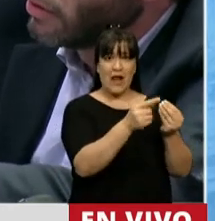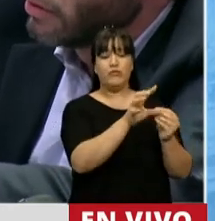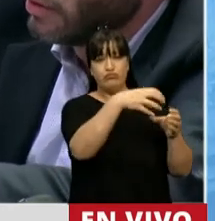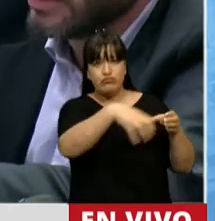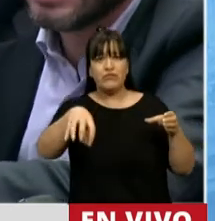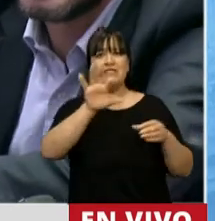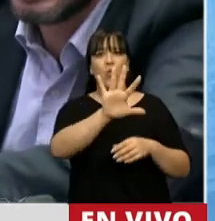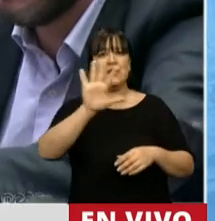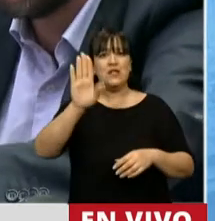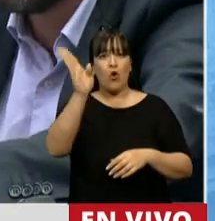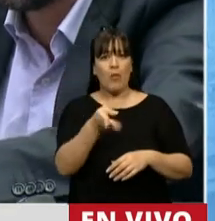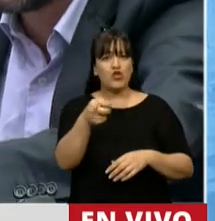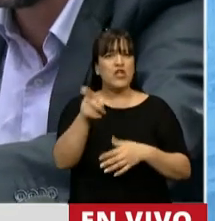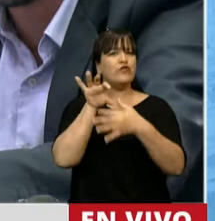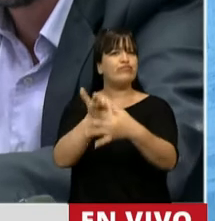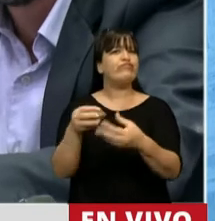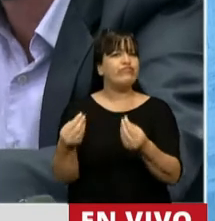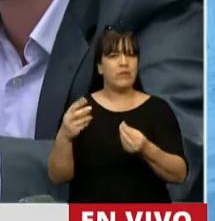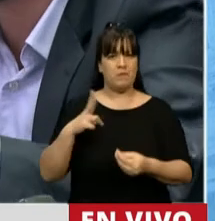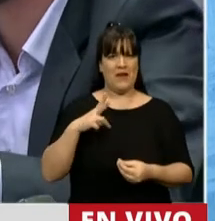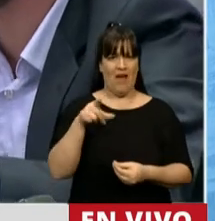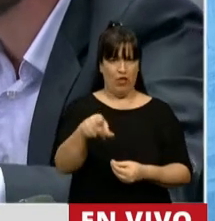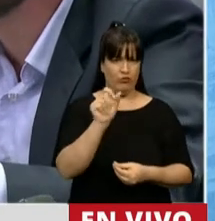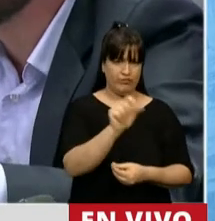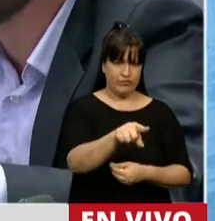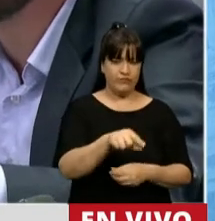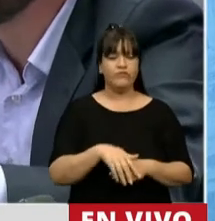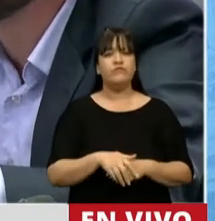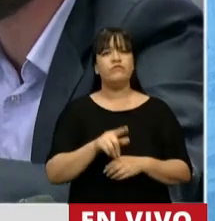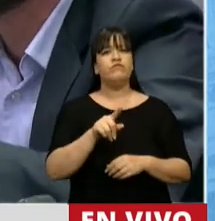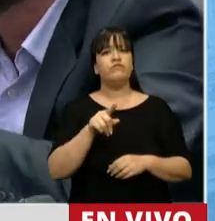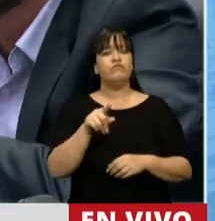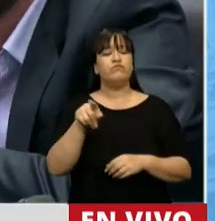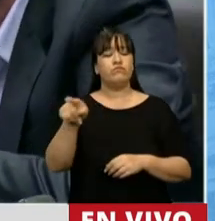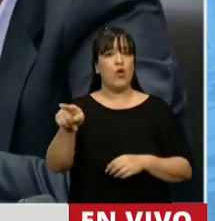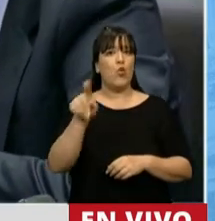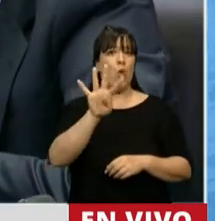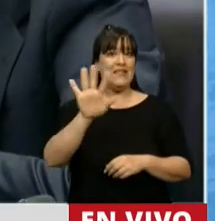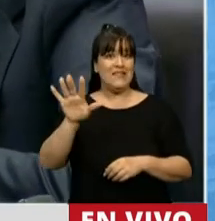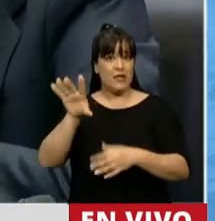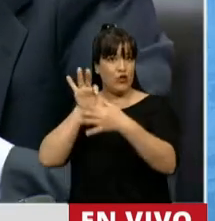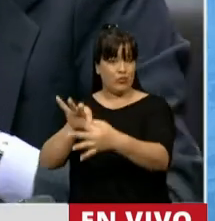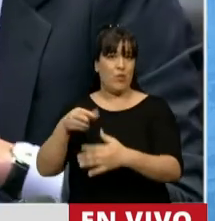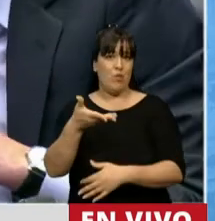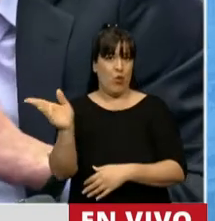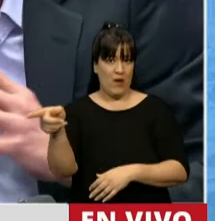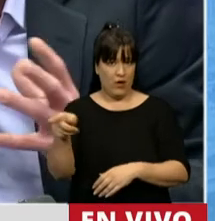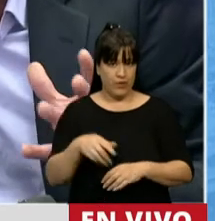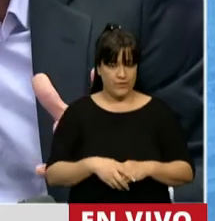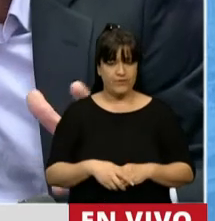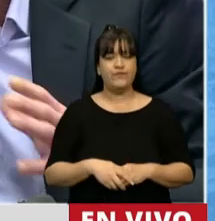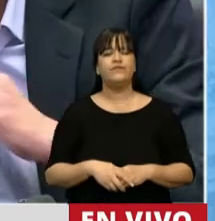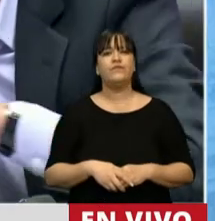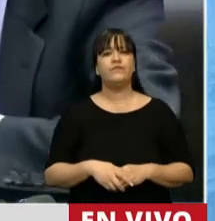55% está en manos privadas, mientras el restante en el sector público.